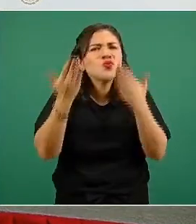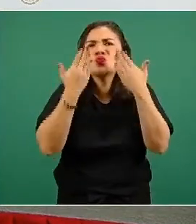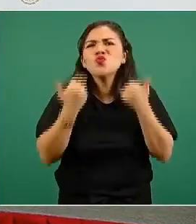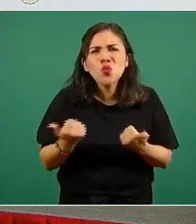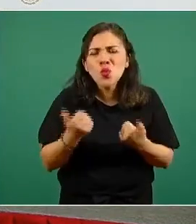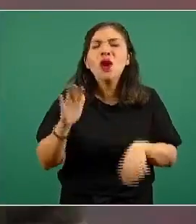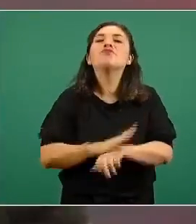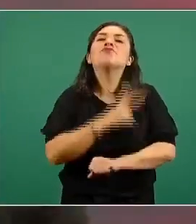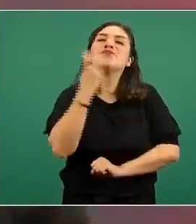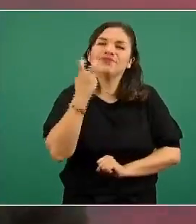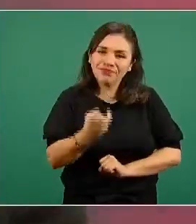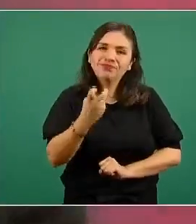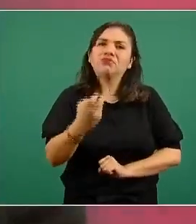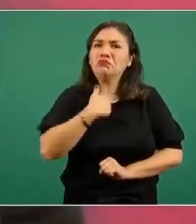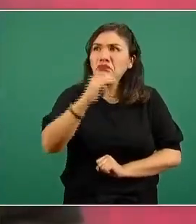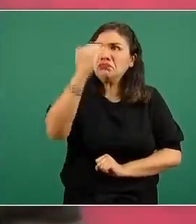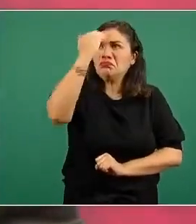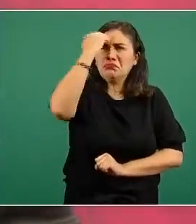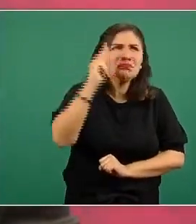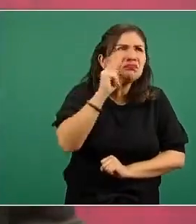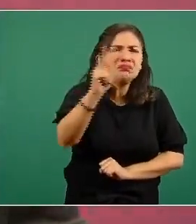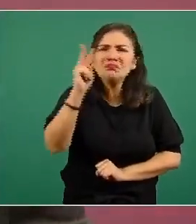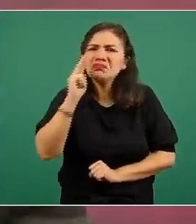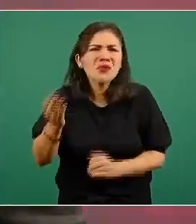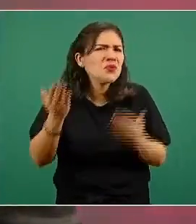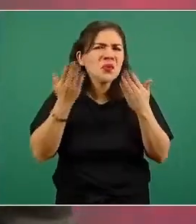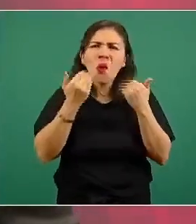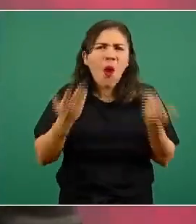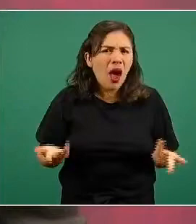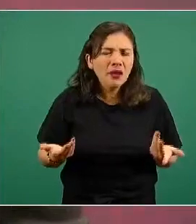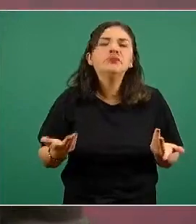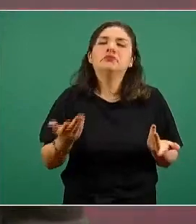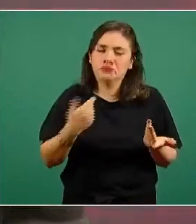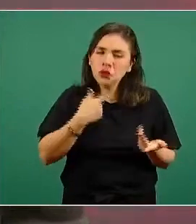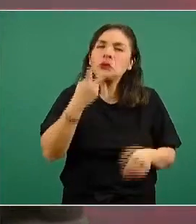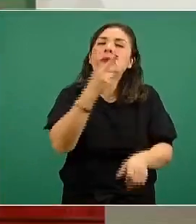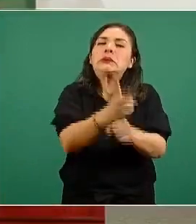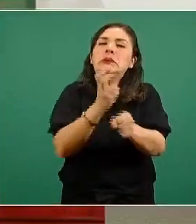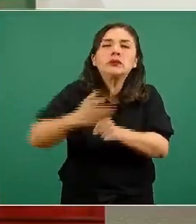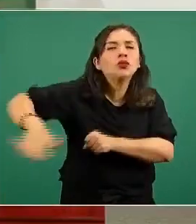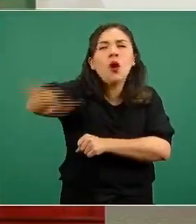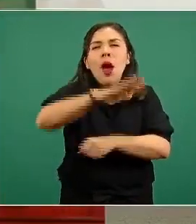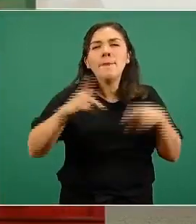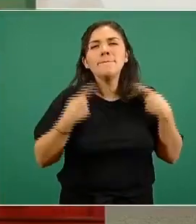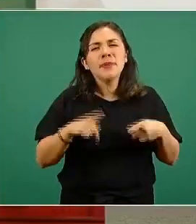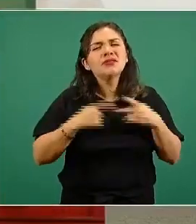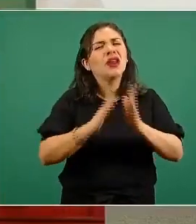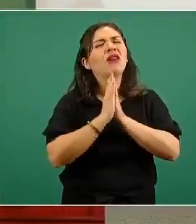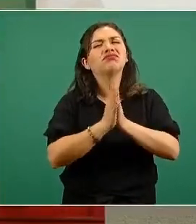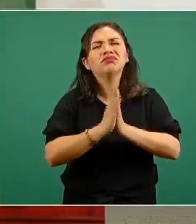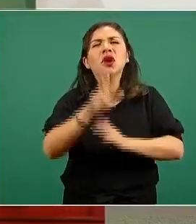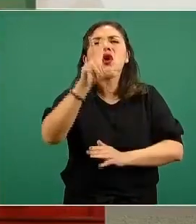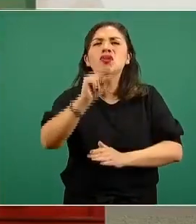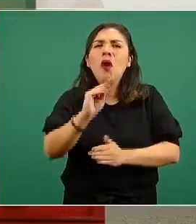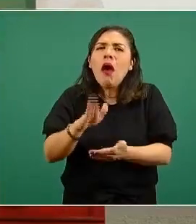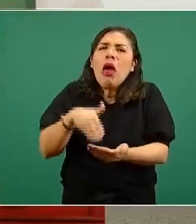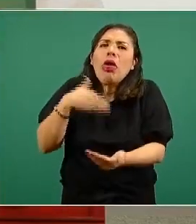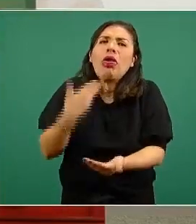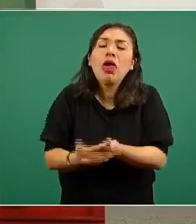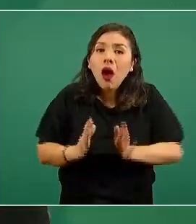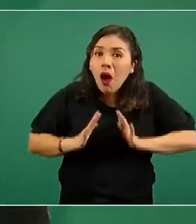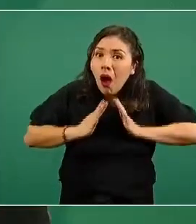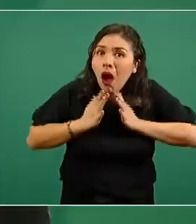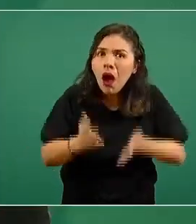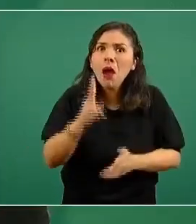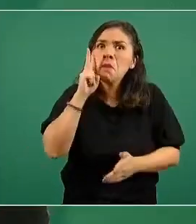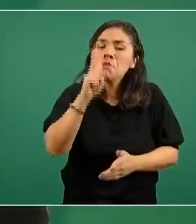que tenemos conocimiento. Y por lo tanto, pues yo invito a la población también a no caer, a no